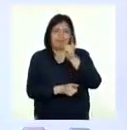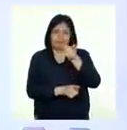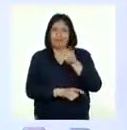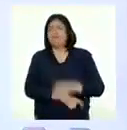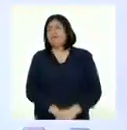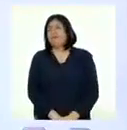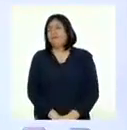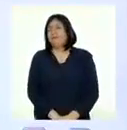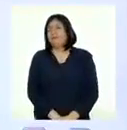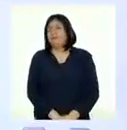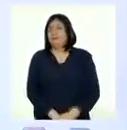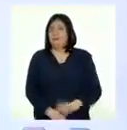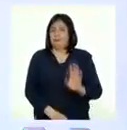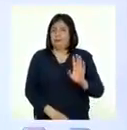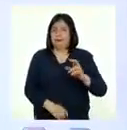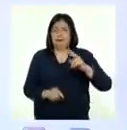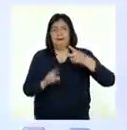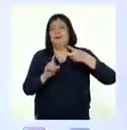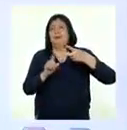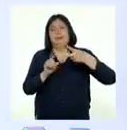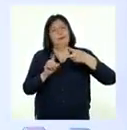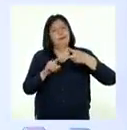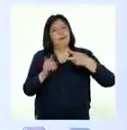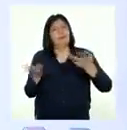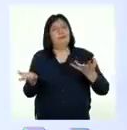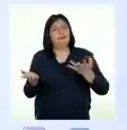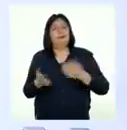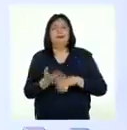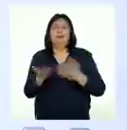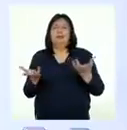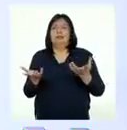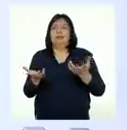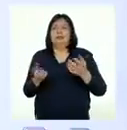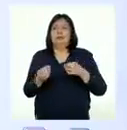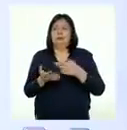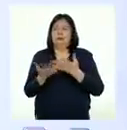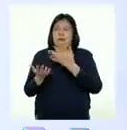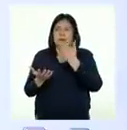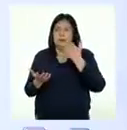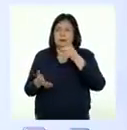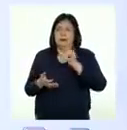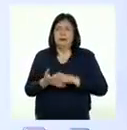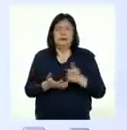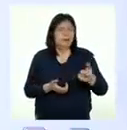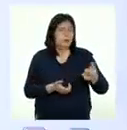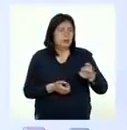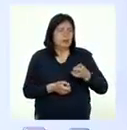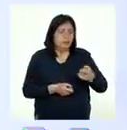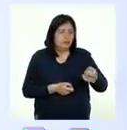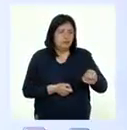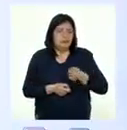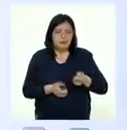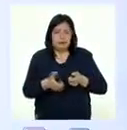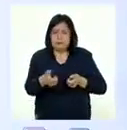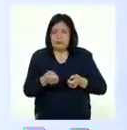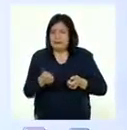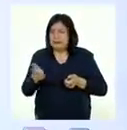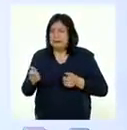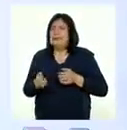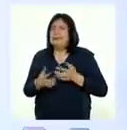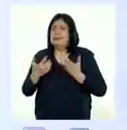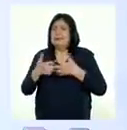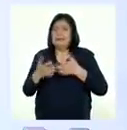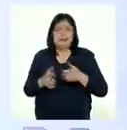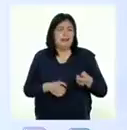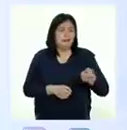Efectivamente, Patricia. La segunda acción es ahorrar energía. Desenchufar todos los aparatos eléctricos